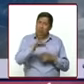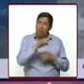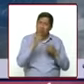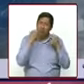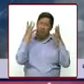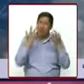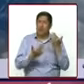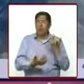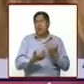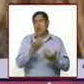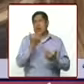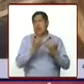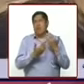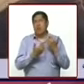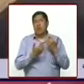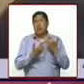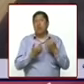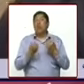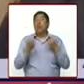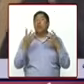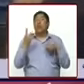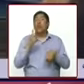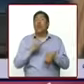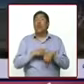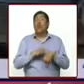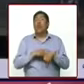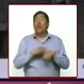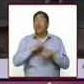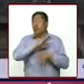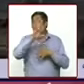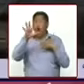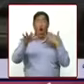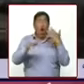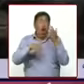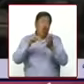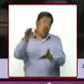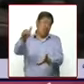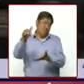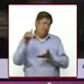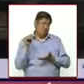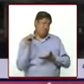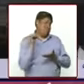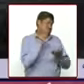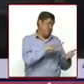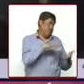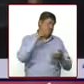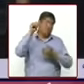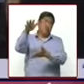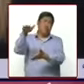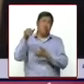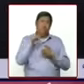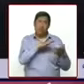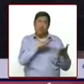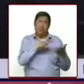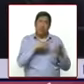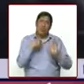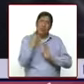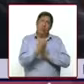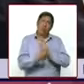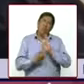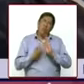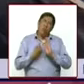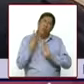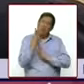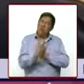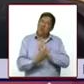ayuda en esta parte. ¿Cuánto tiempo nos va a tardar bajar todo del camión? Yo creo que una hora y media o dos horas